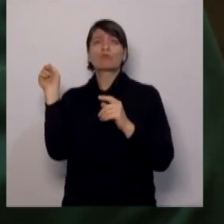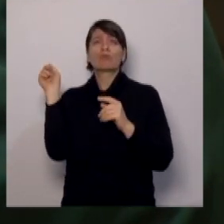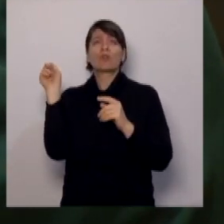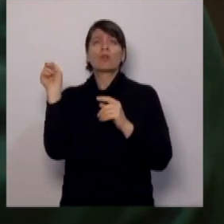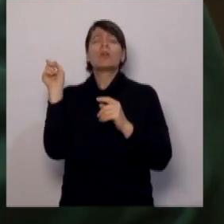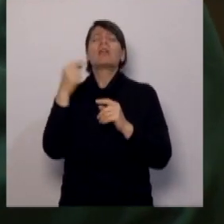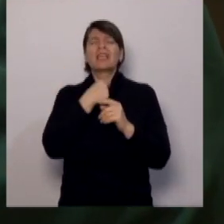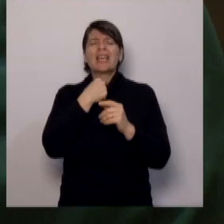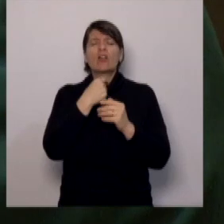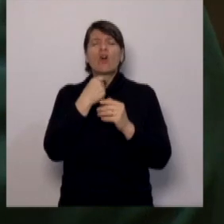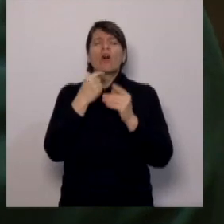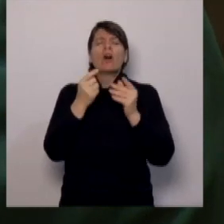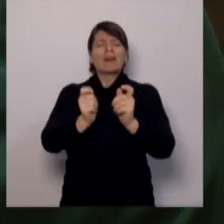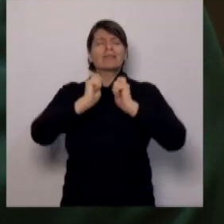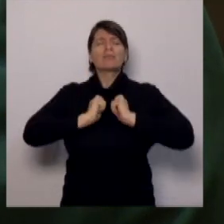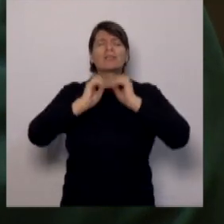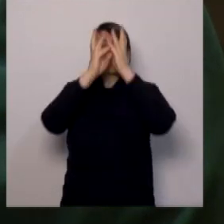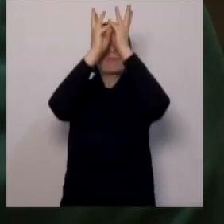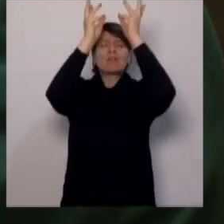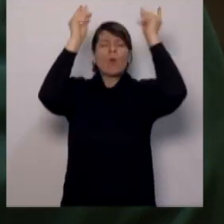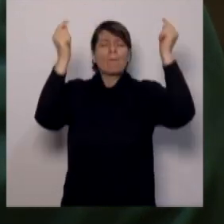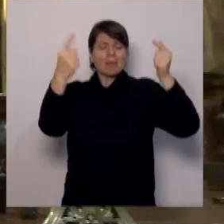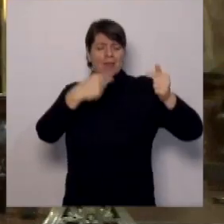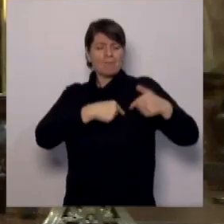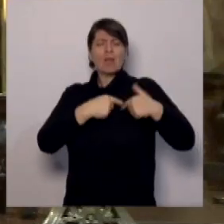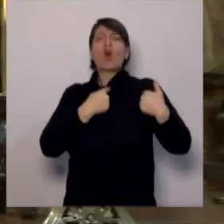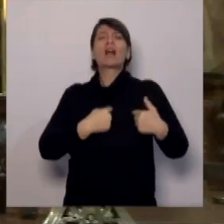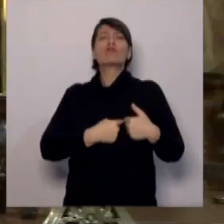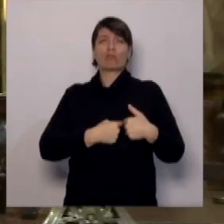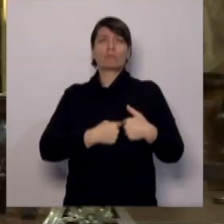quiero recibir espiritualmente en mi corazón.